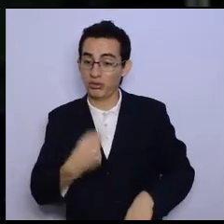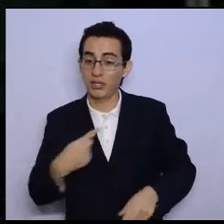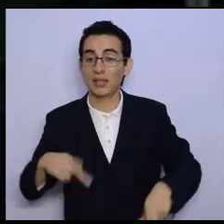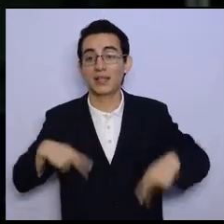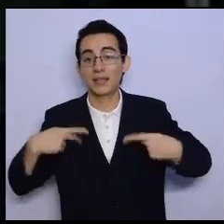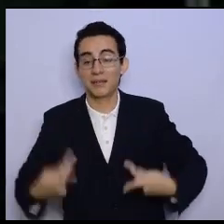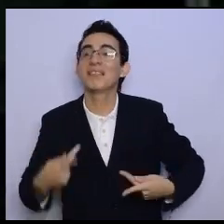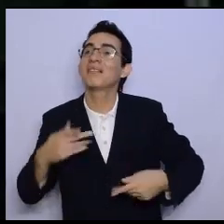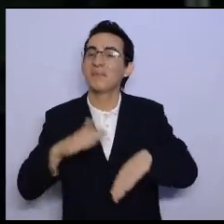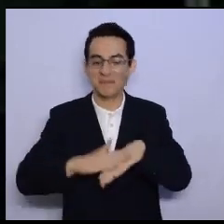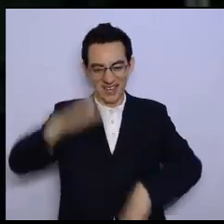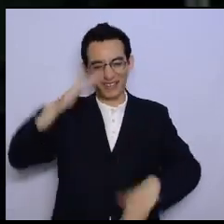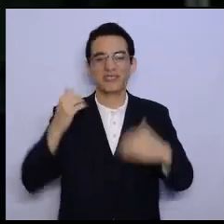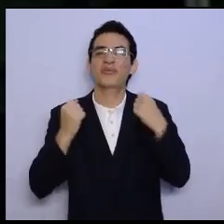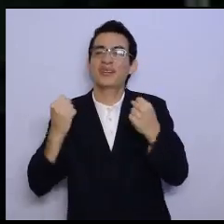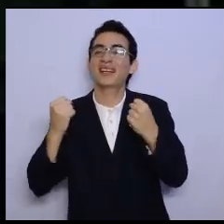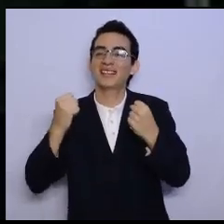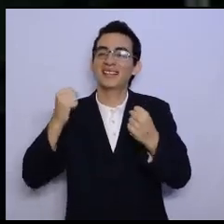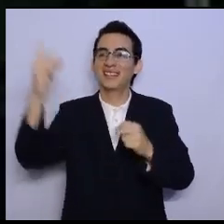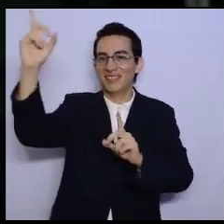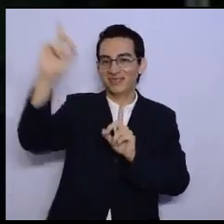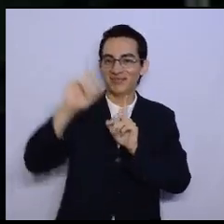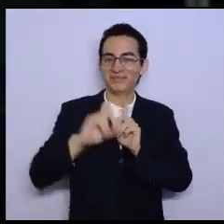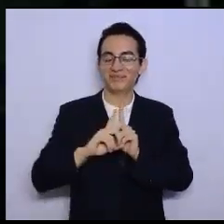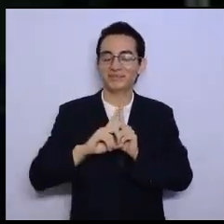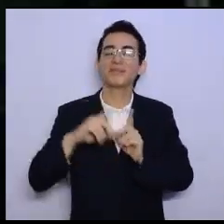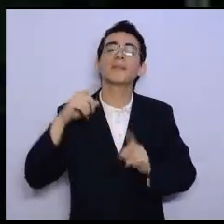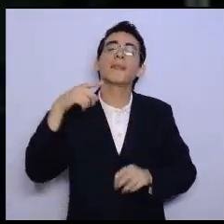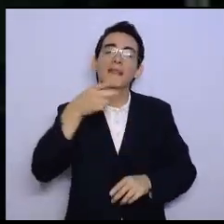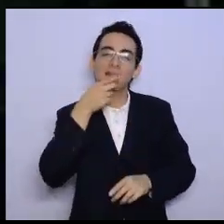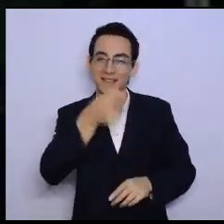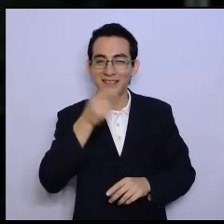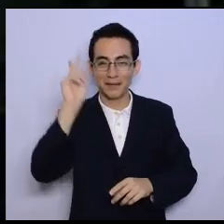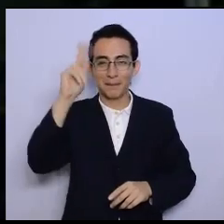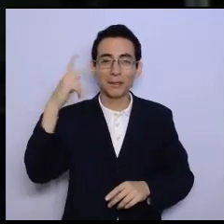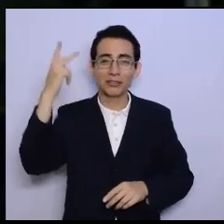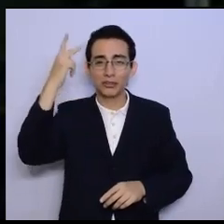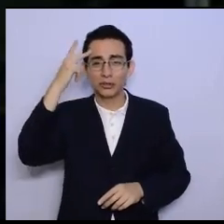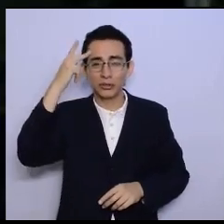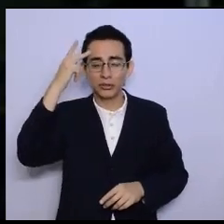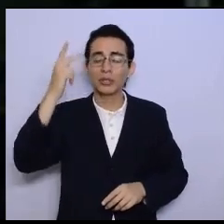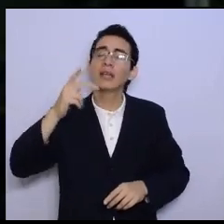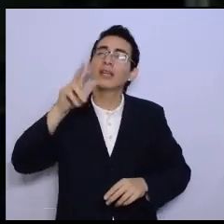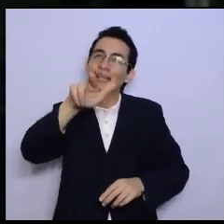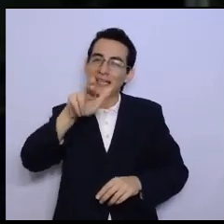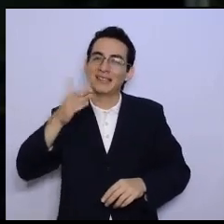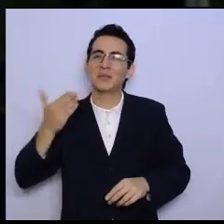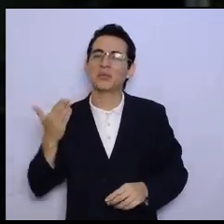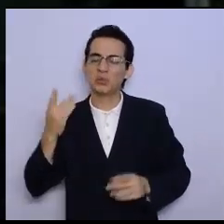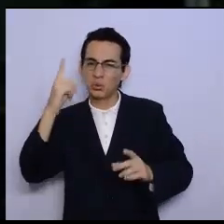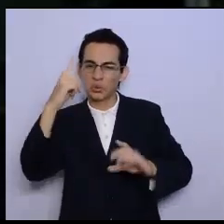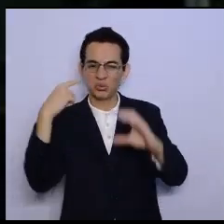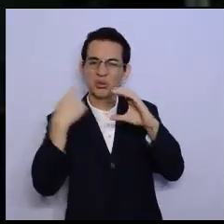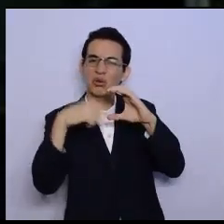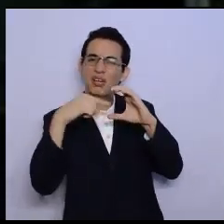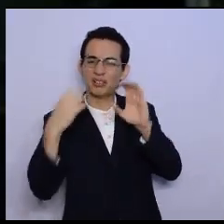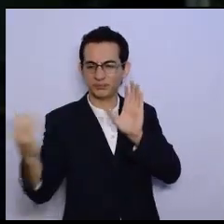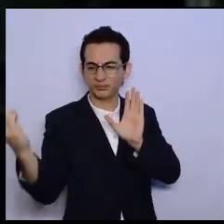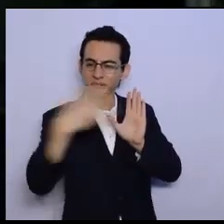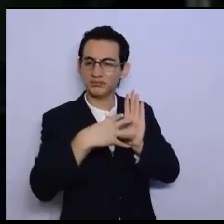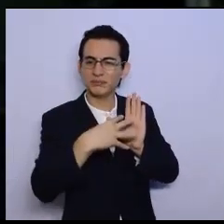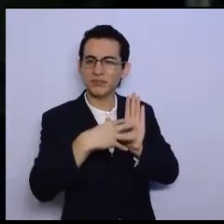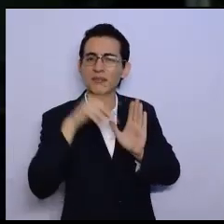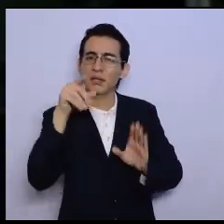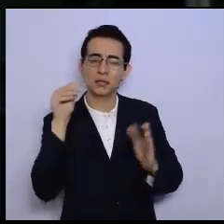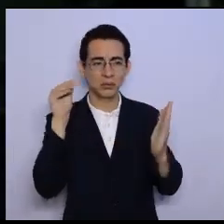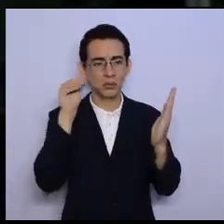fuerte. Fíjense que recibí un correo en esta semana que confirmó lo que Dios, el mensaje que Dios